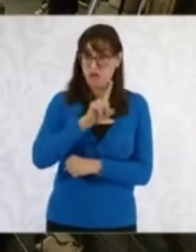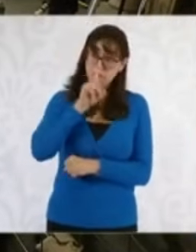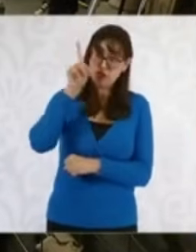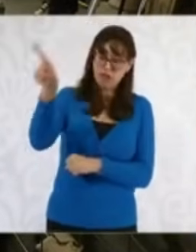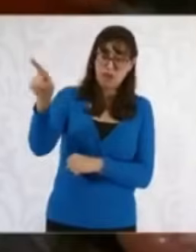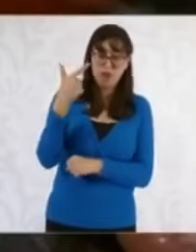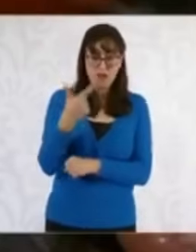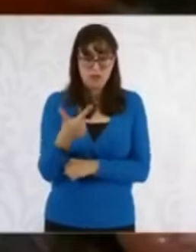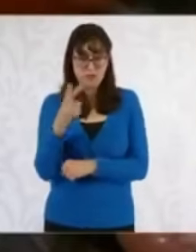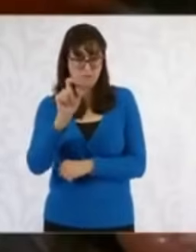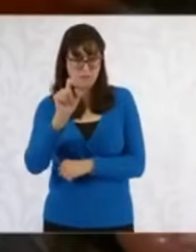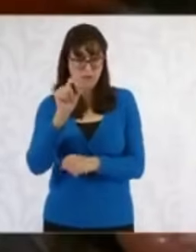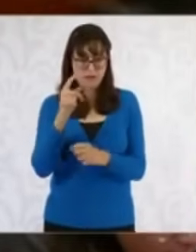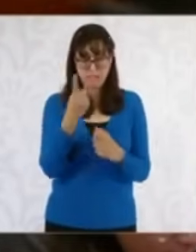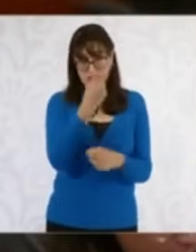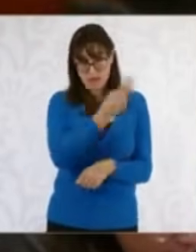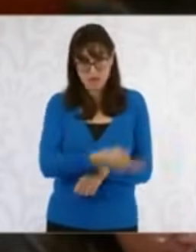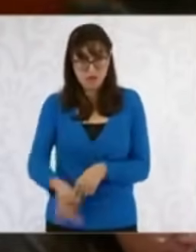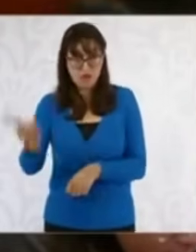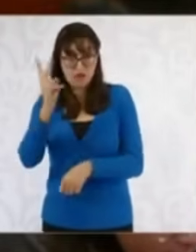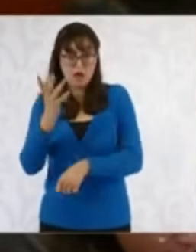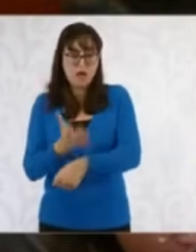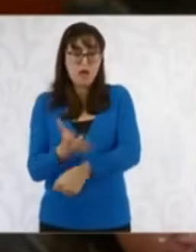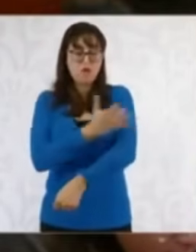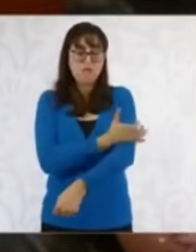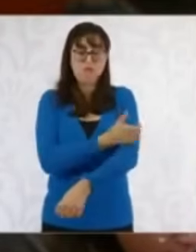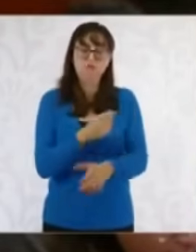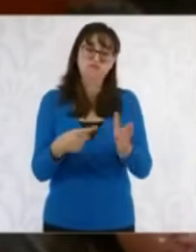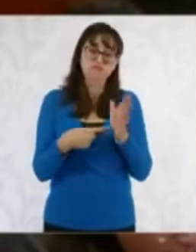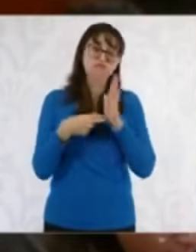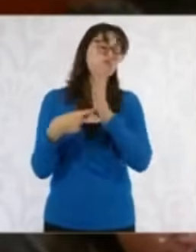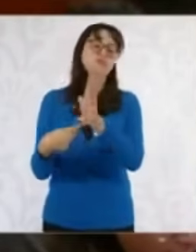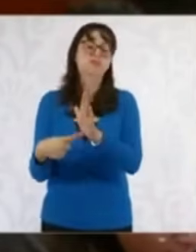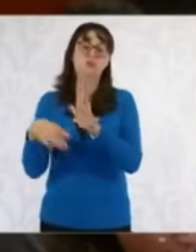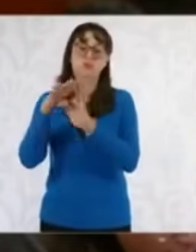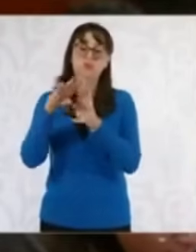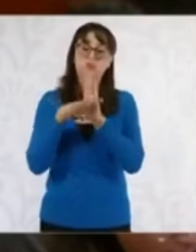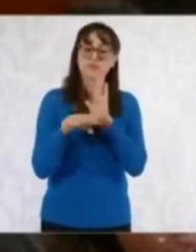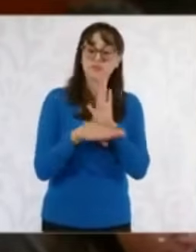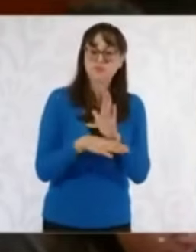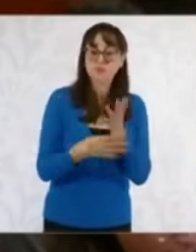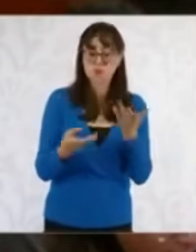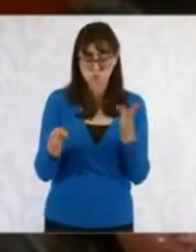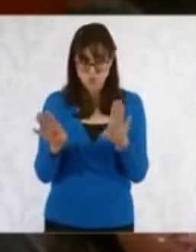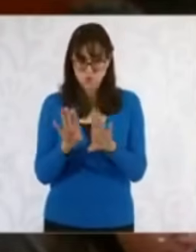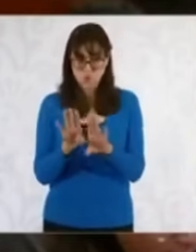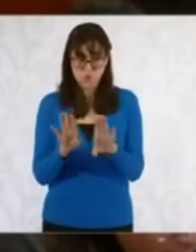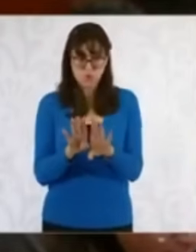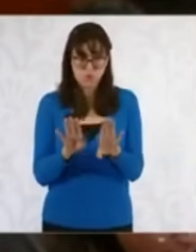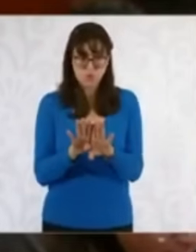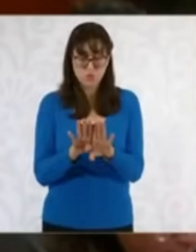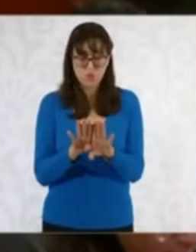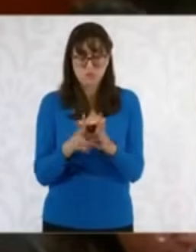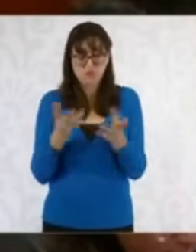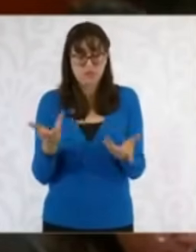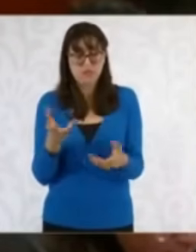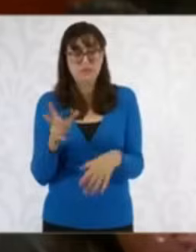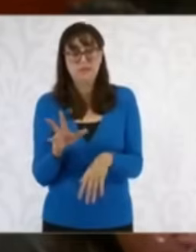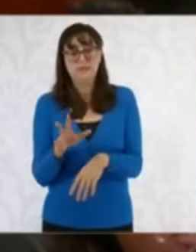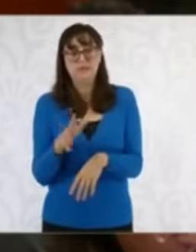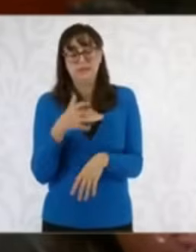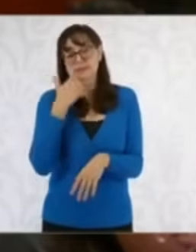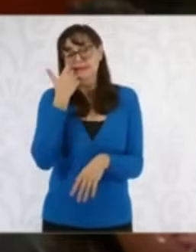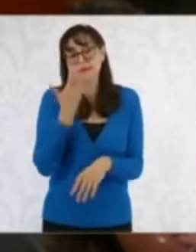quisiera nada más preguntar cuál parte de este plan para Pemex o para la CFE o para el plan de energía